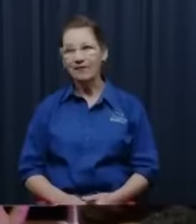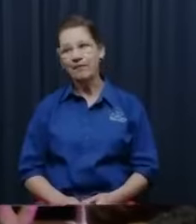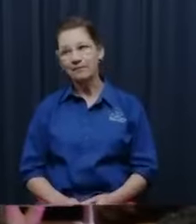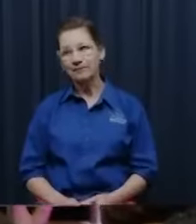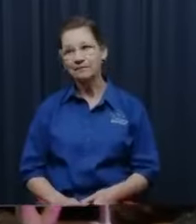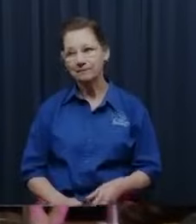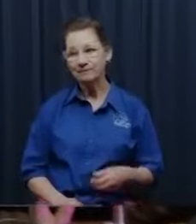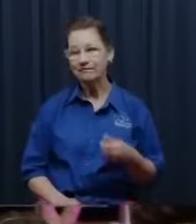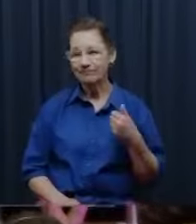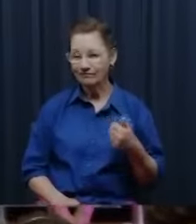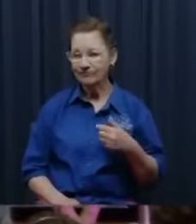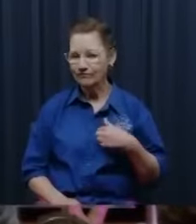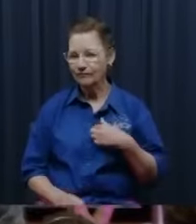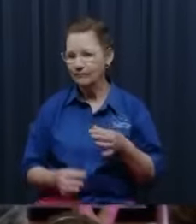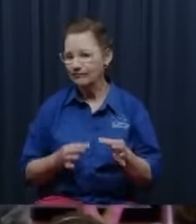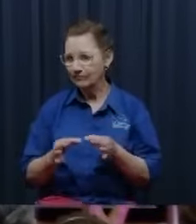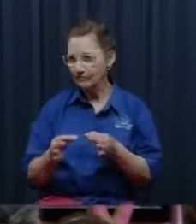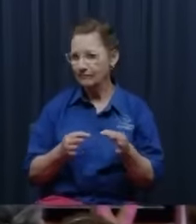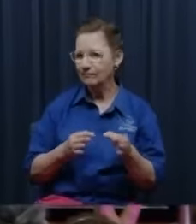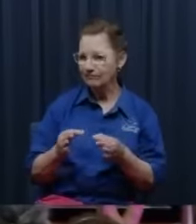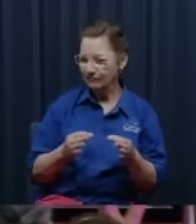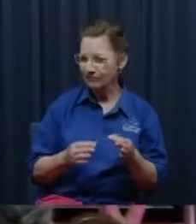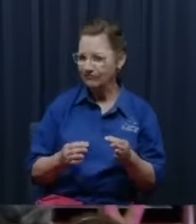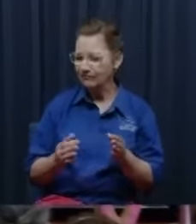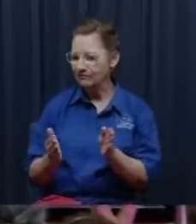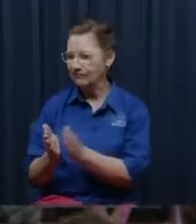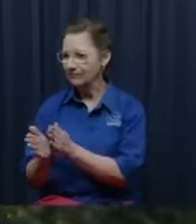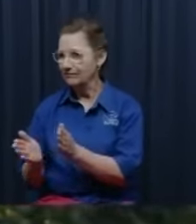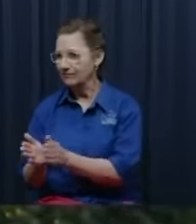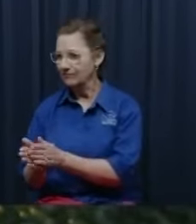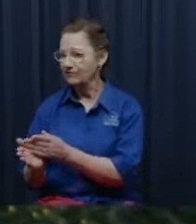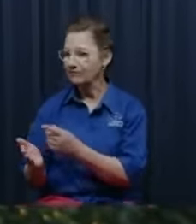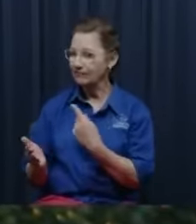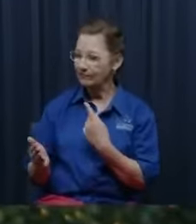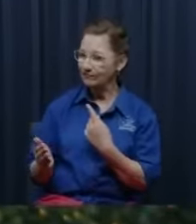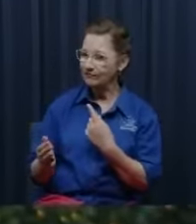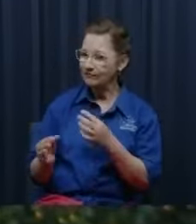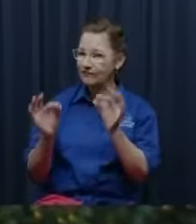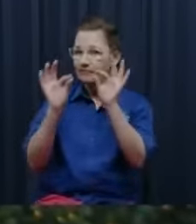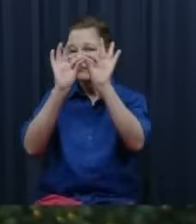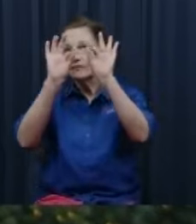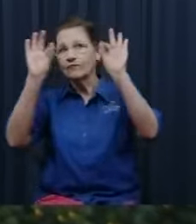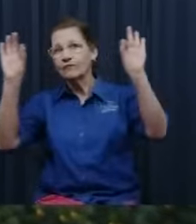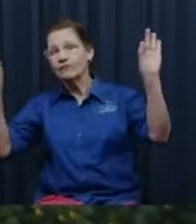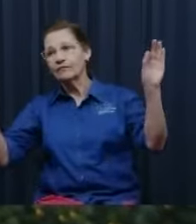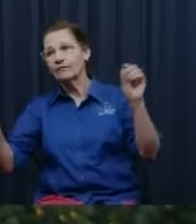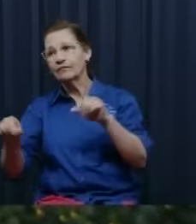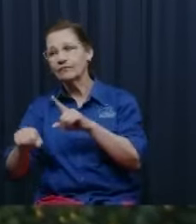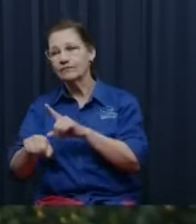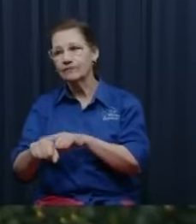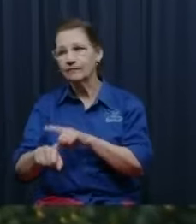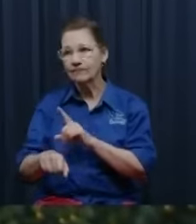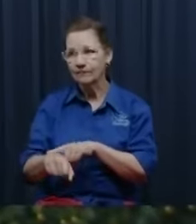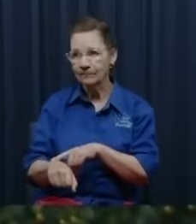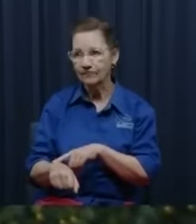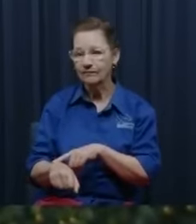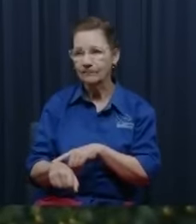pinchito hemos sabido por la Biblia que en una línea de tiempo que sería esta línea de